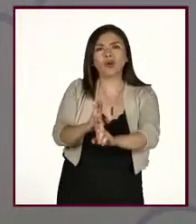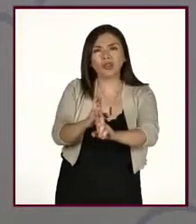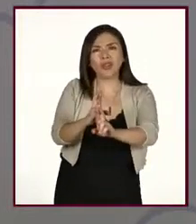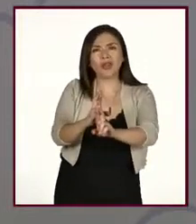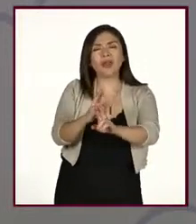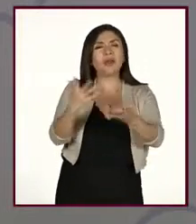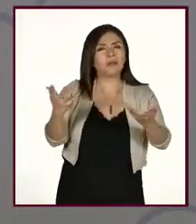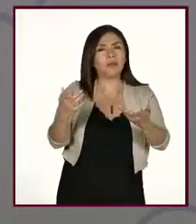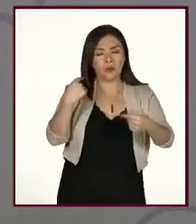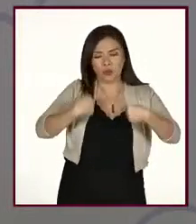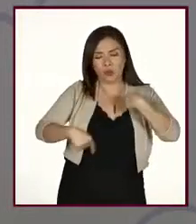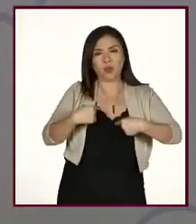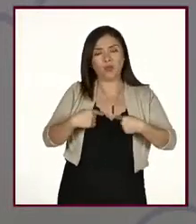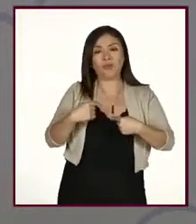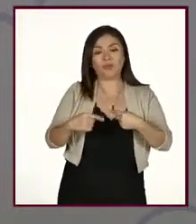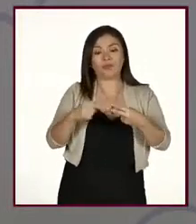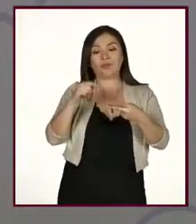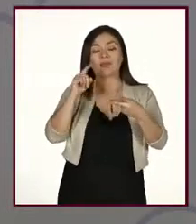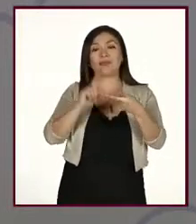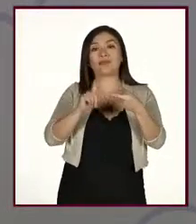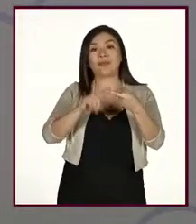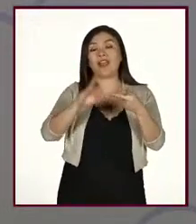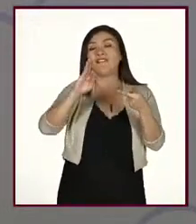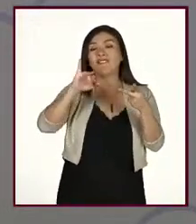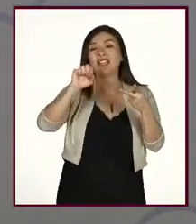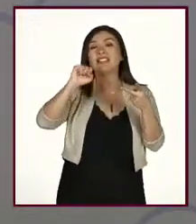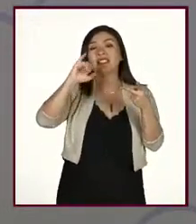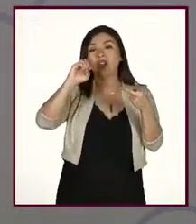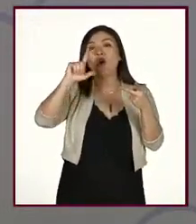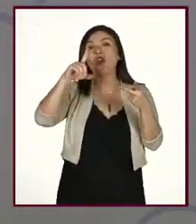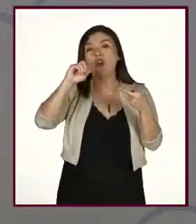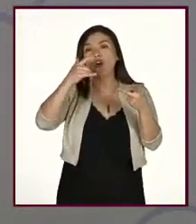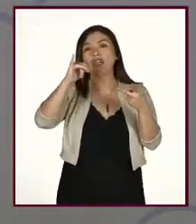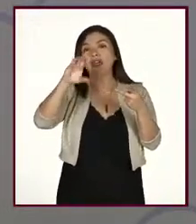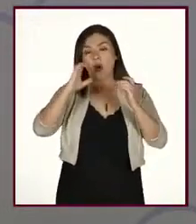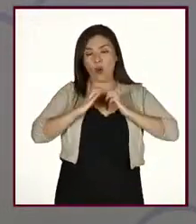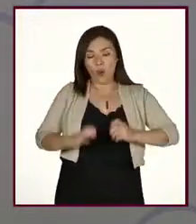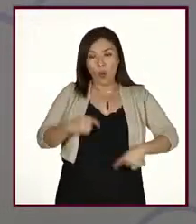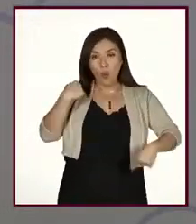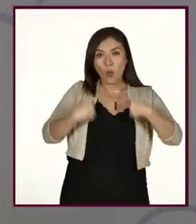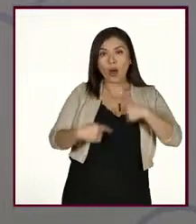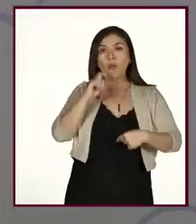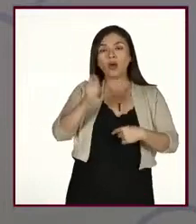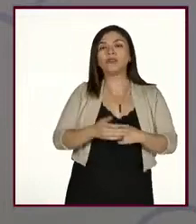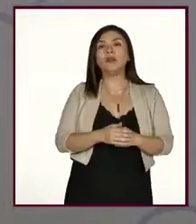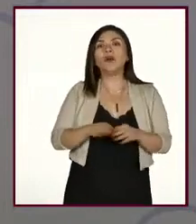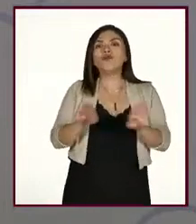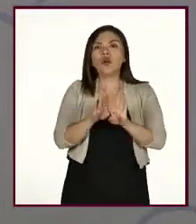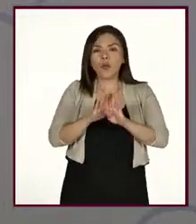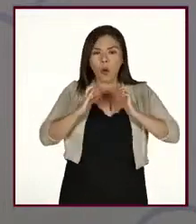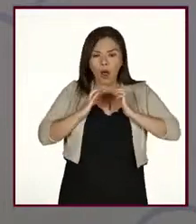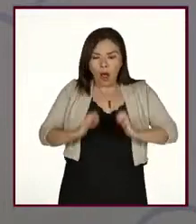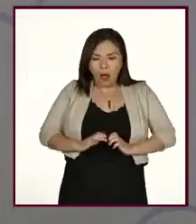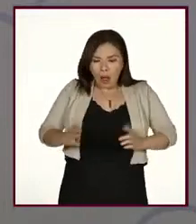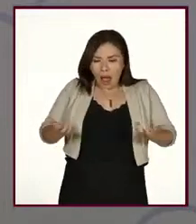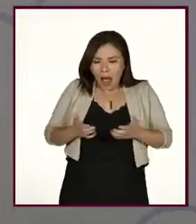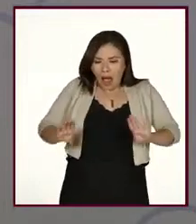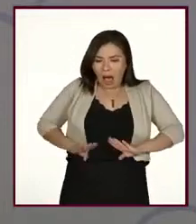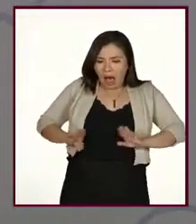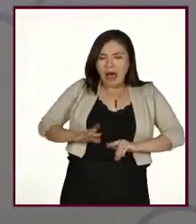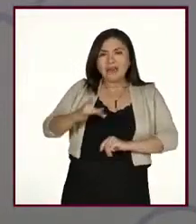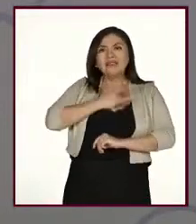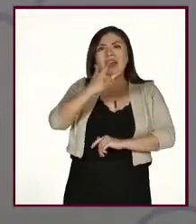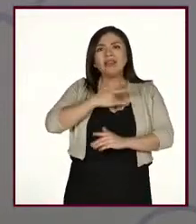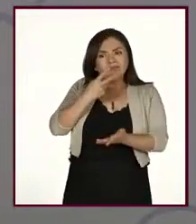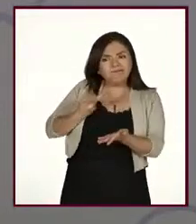respuesta fisiológica. ¿Cuál va a ser esta respuesta fisiológica? Que se va a manifestar en una conducta, ¿sí? Esa conducta